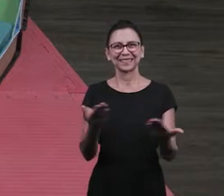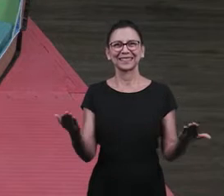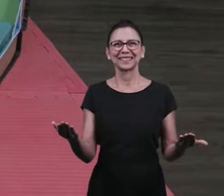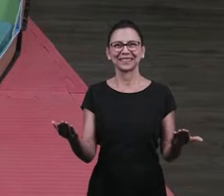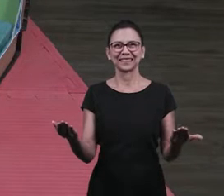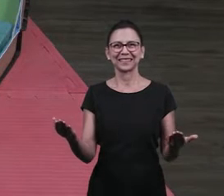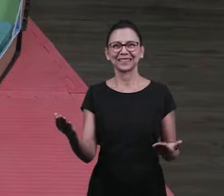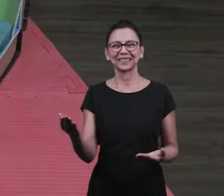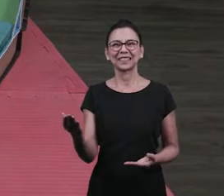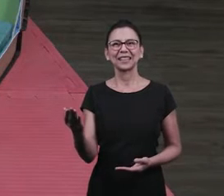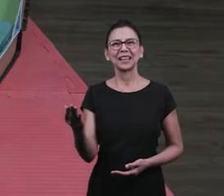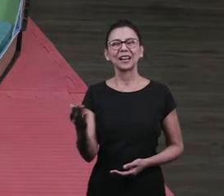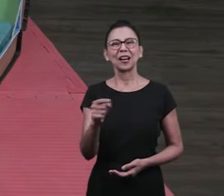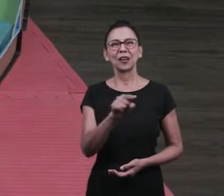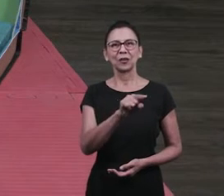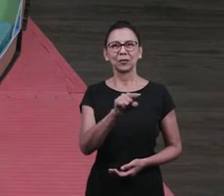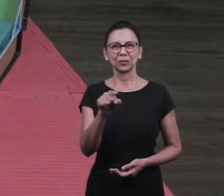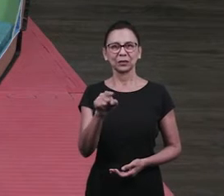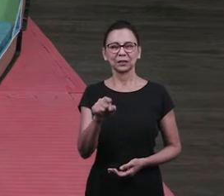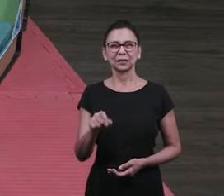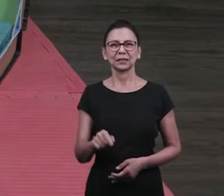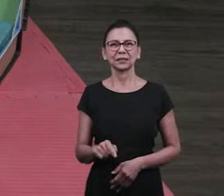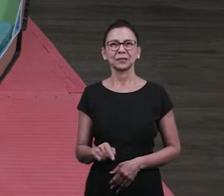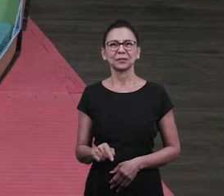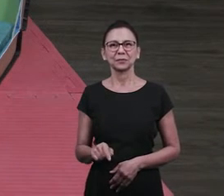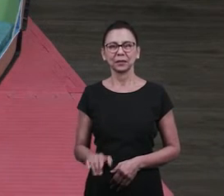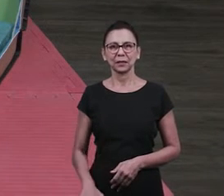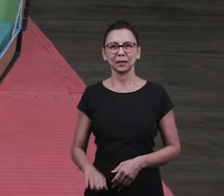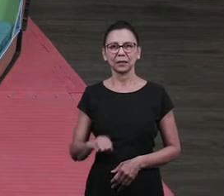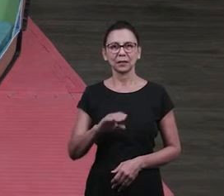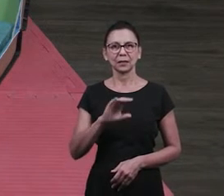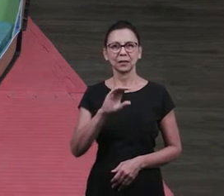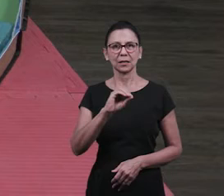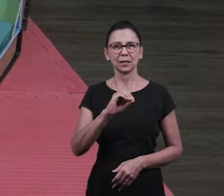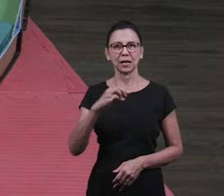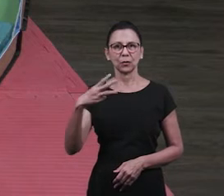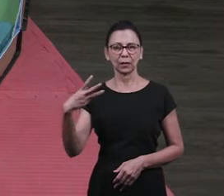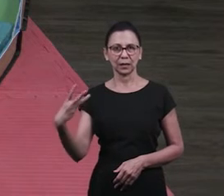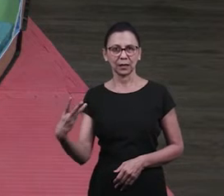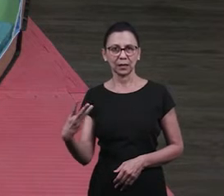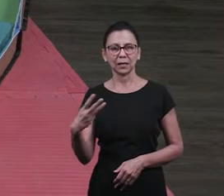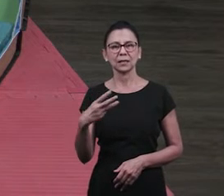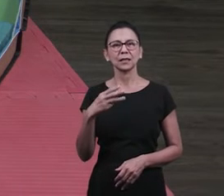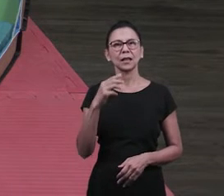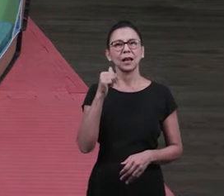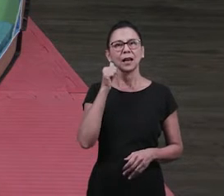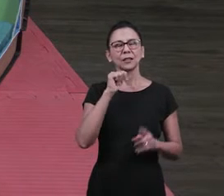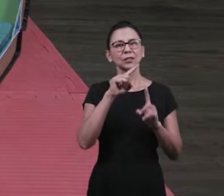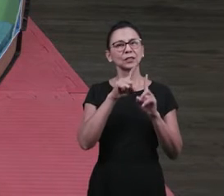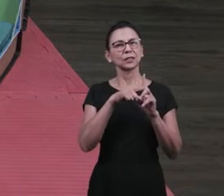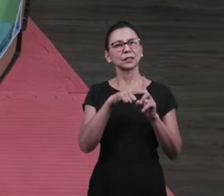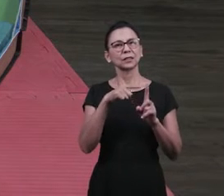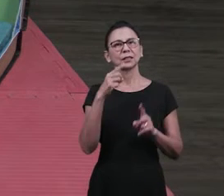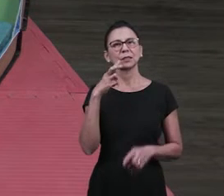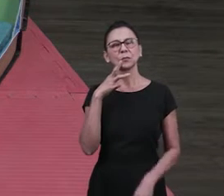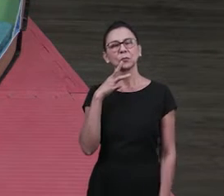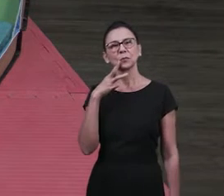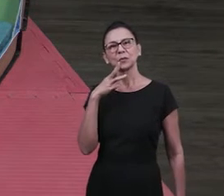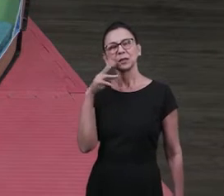Saludamos a ustedes, niños de 0 a 3 años, a las embarazadas, a las mamás, con la paz del Señor